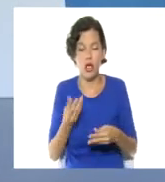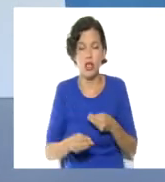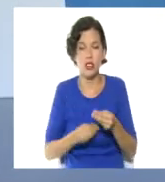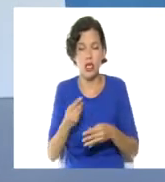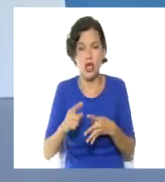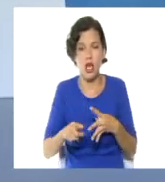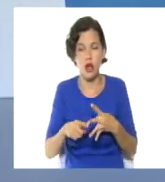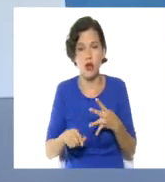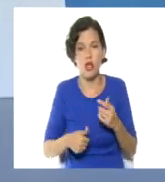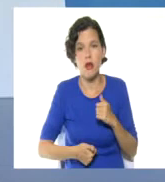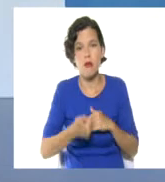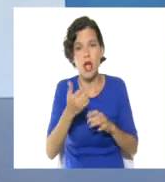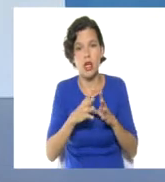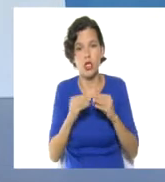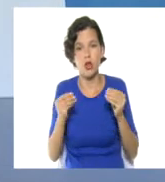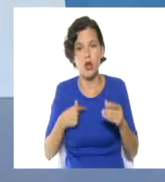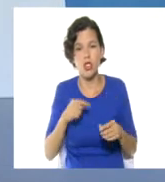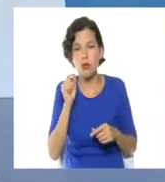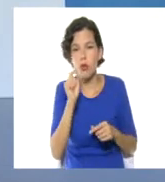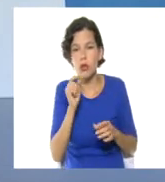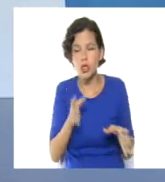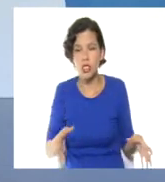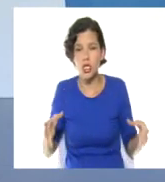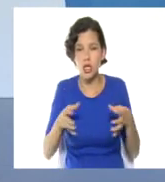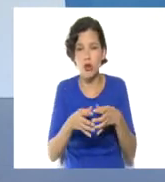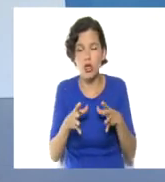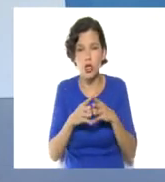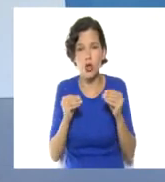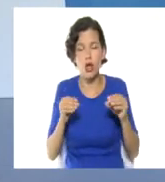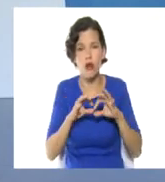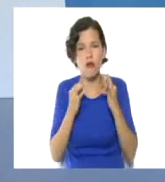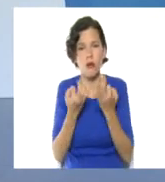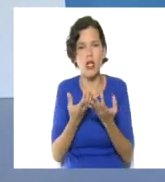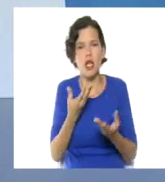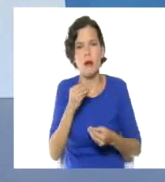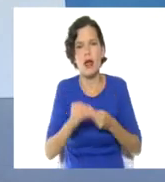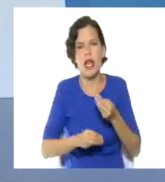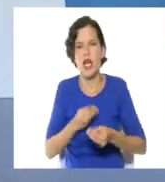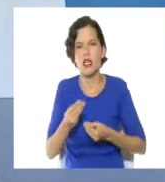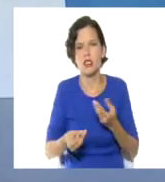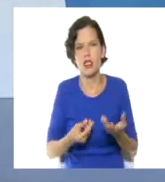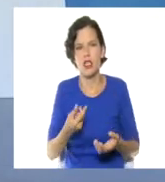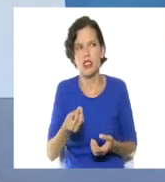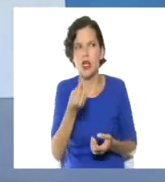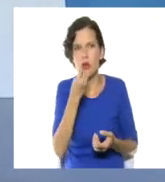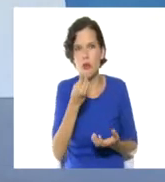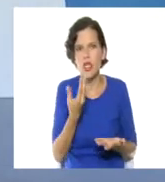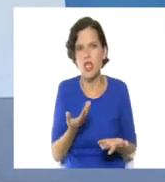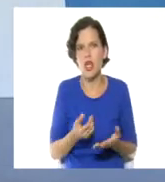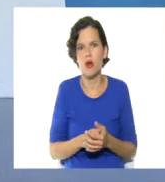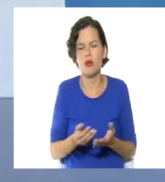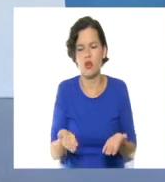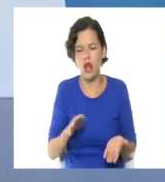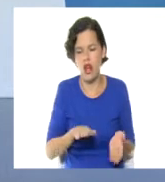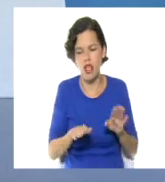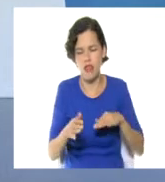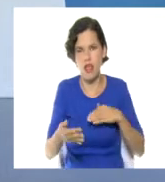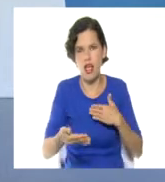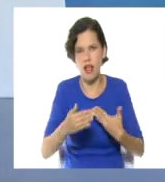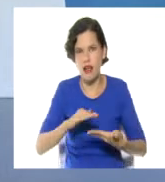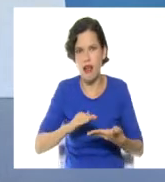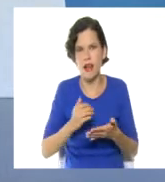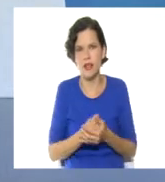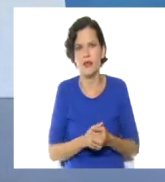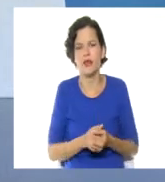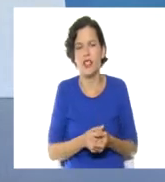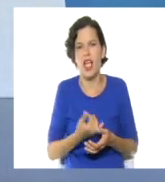sobre todo, ese momento en que se reúne toda la familia para preparar esos deliciosos platos como lo son la hallaca. En